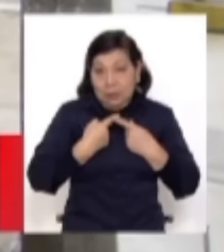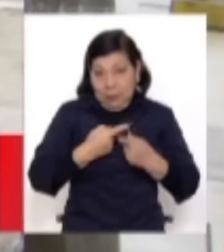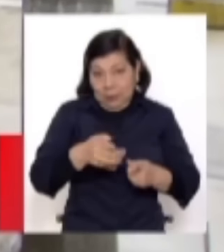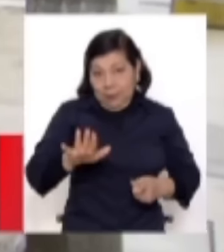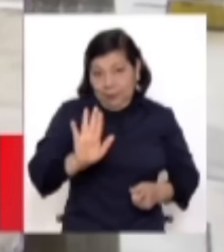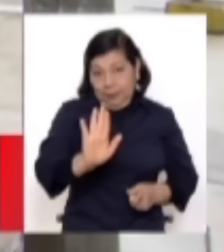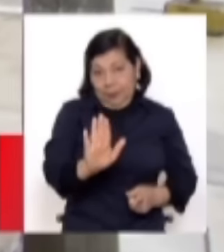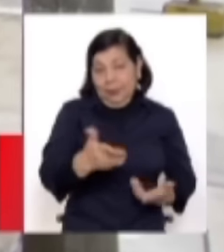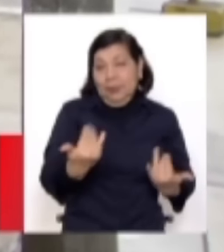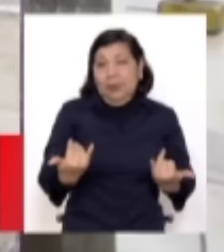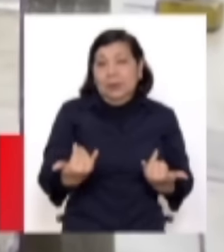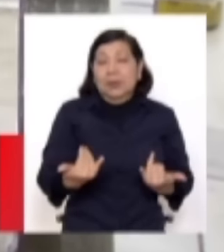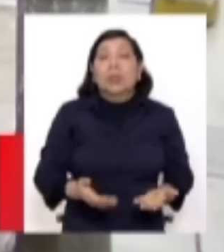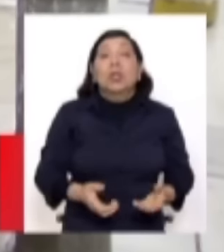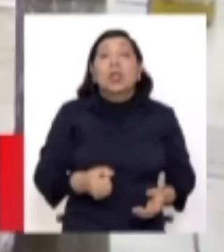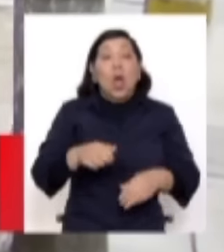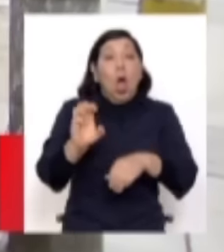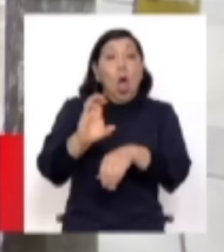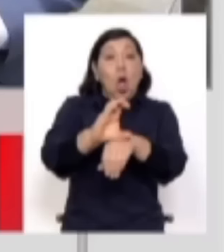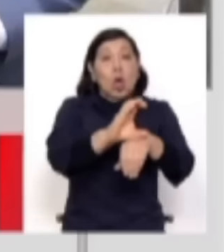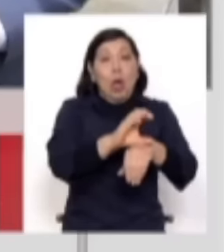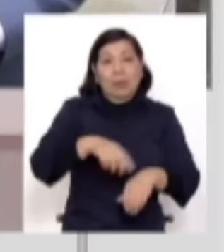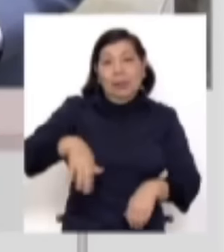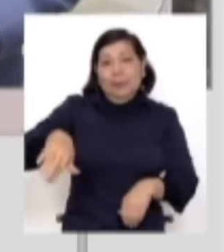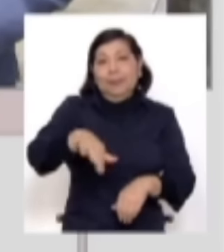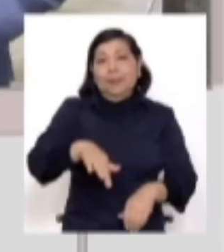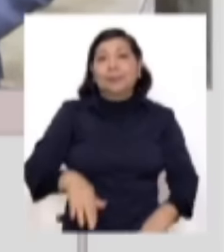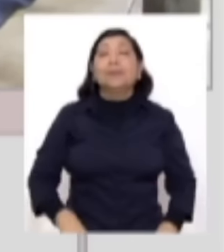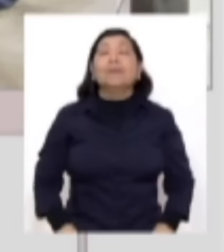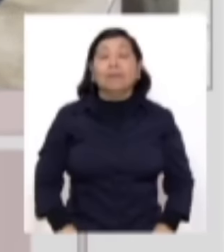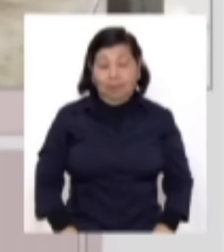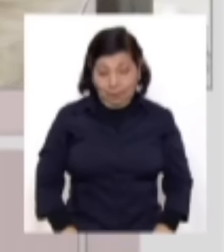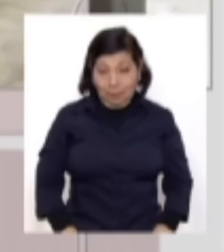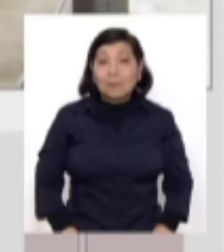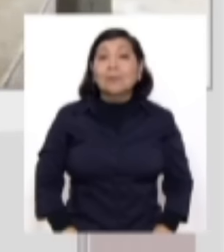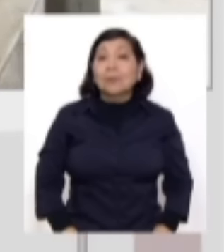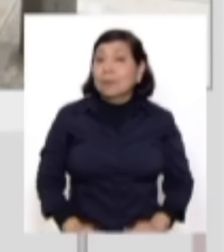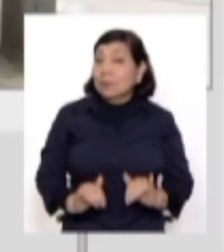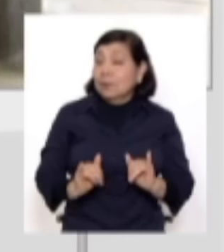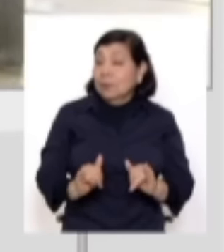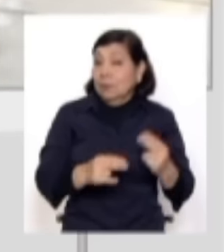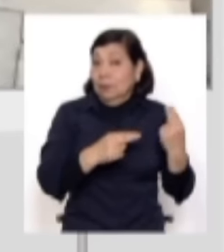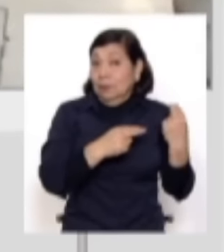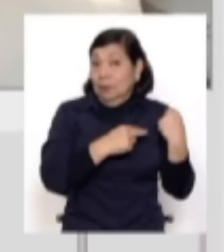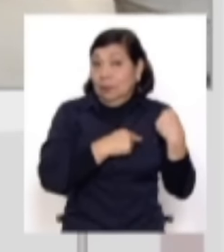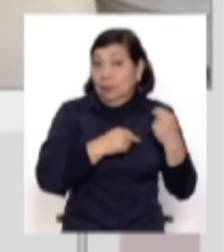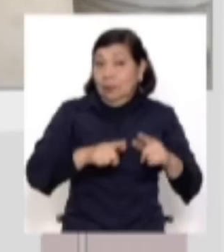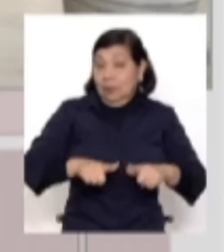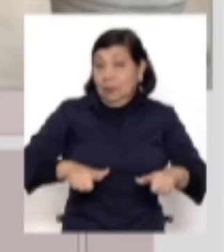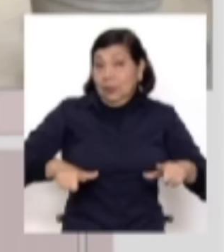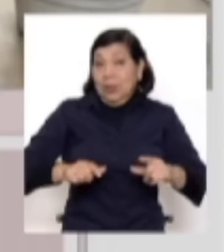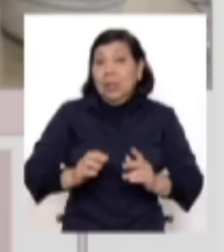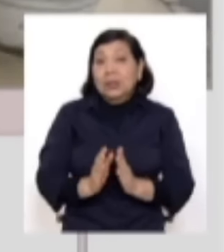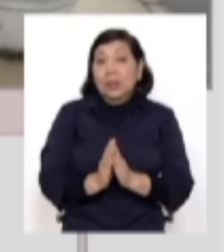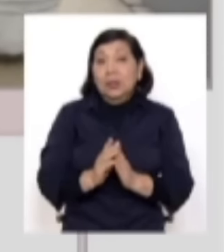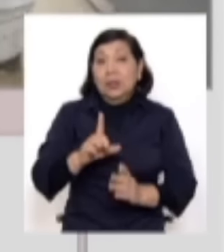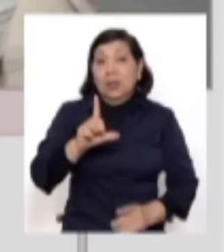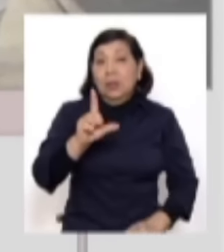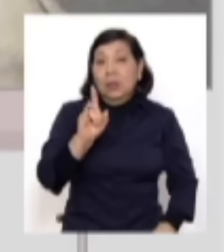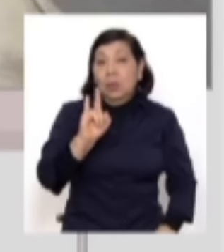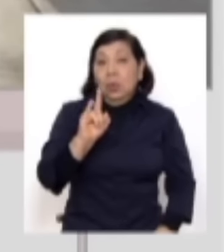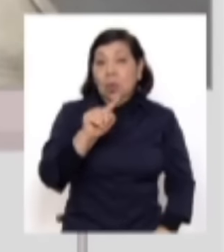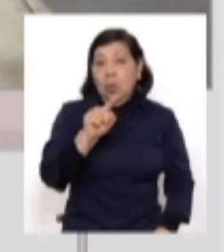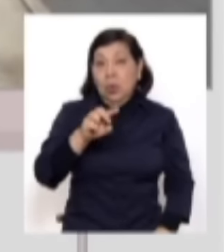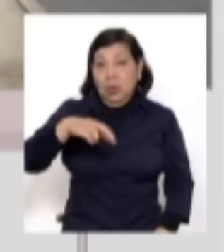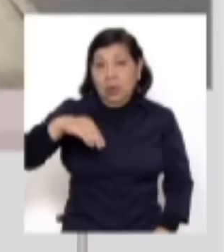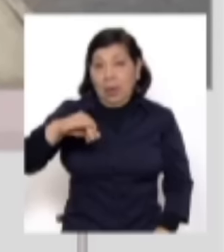que tenemos para brindarles de esa parte de Comas. Retornamos con ustedes, compañeras. La investigación ha quedado a cargo de la Comisaría de Santa Luz Mila, sin embargo, también